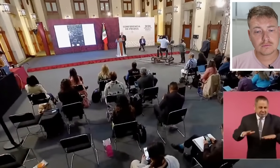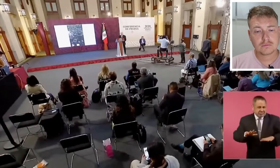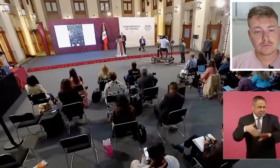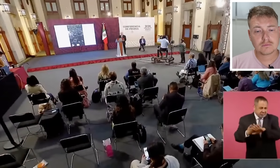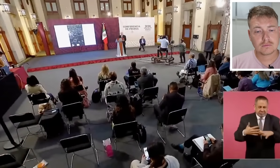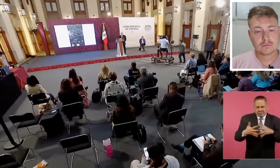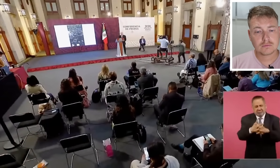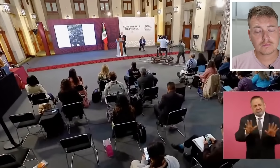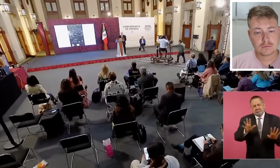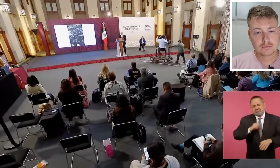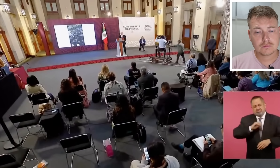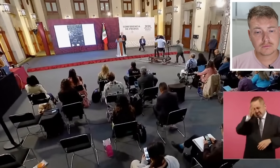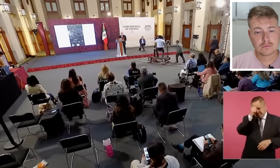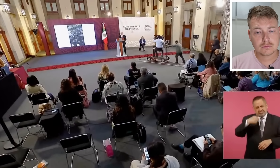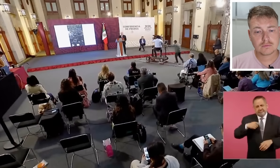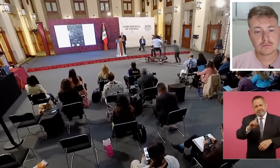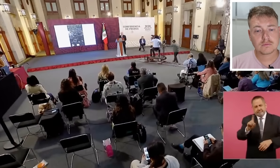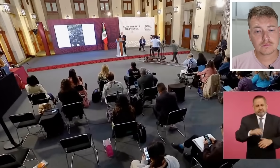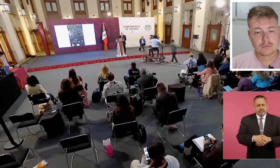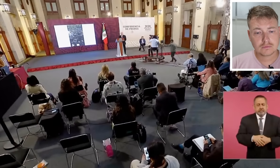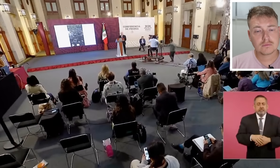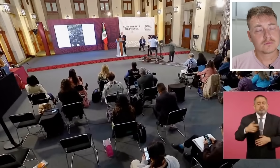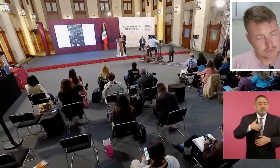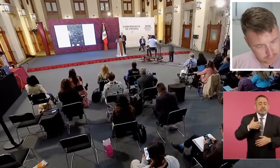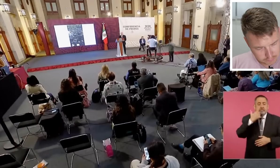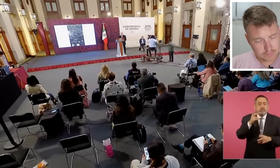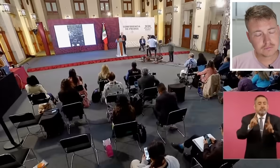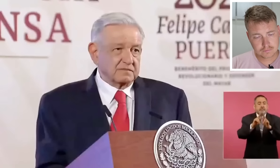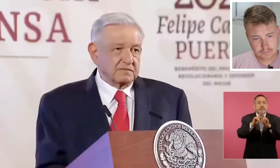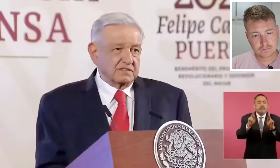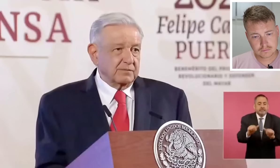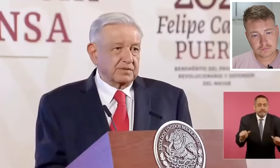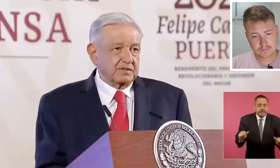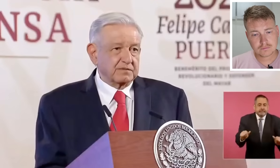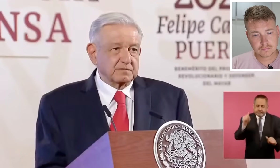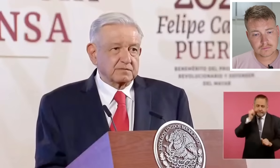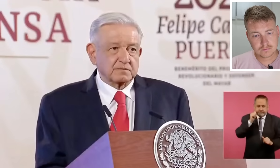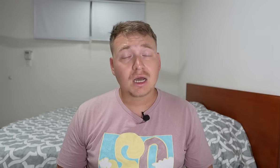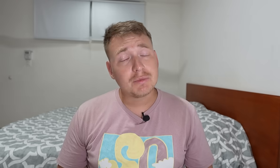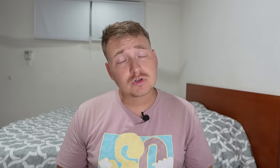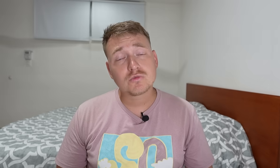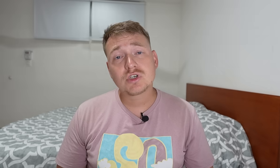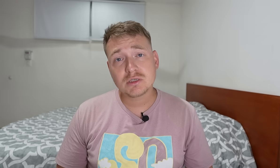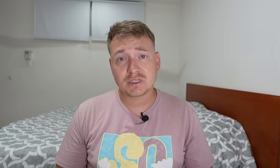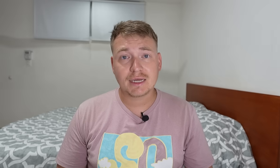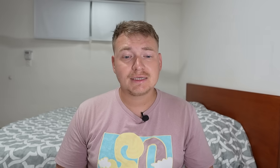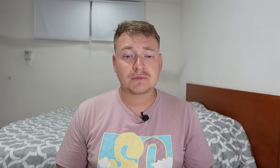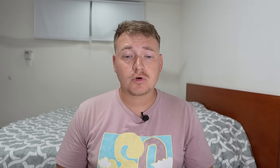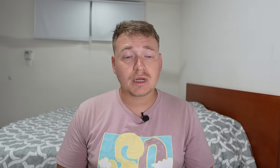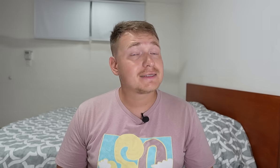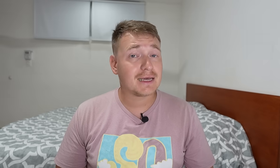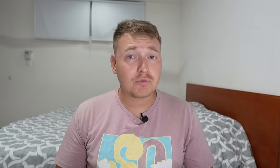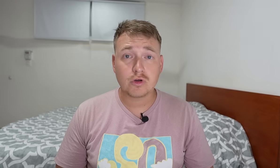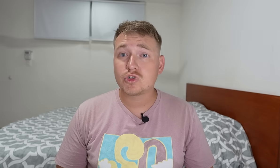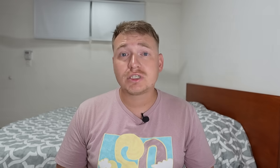guerra. Nosotros estamos a favor de la paz, siempre. Amigos, muchísimas gracias